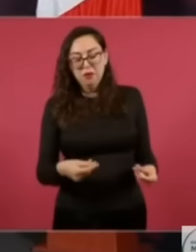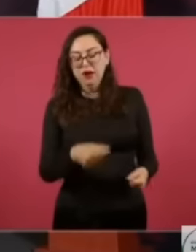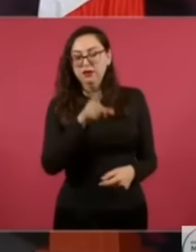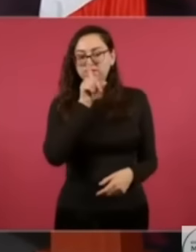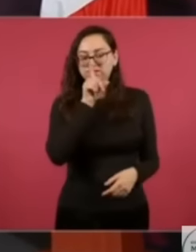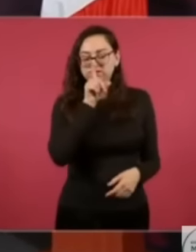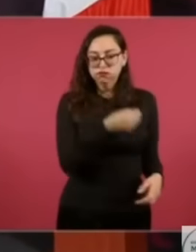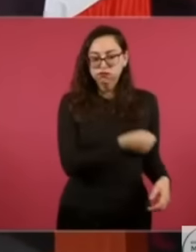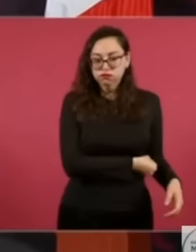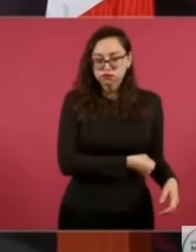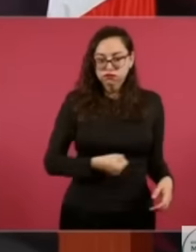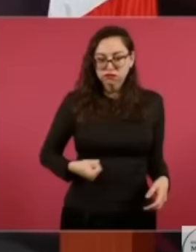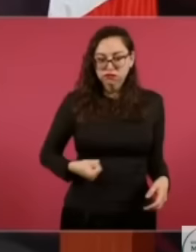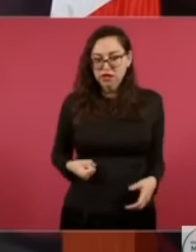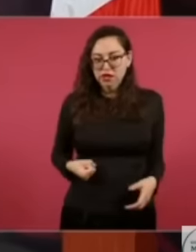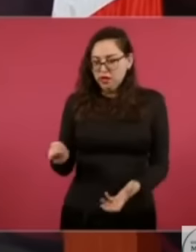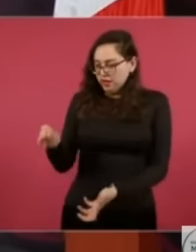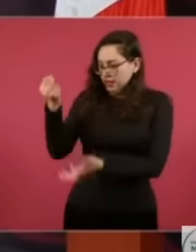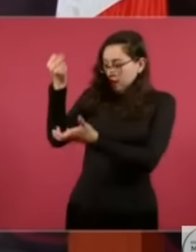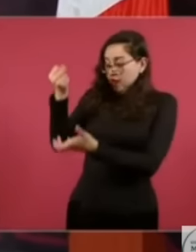ha significado hacer obras